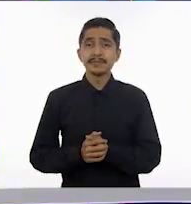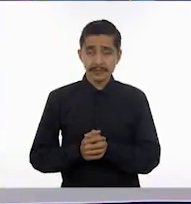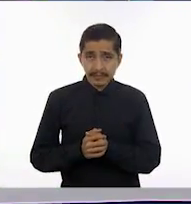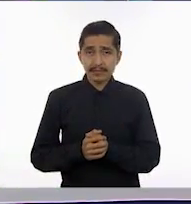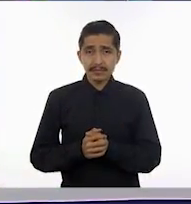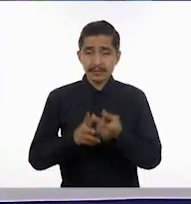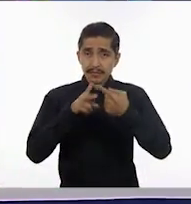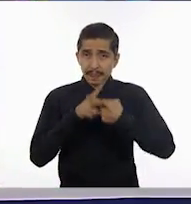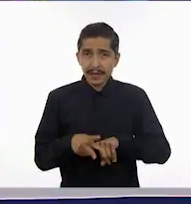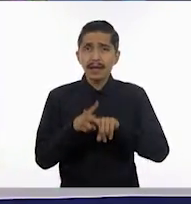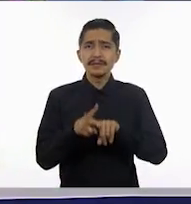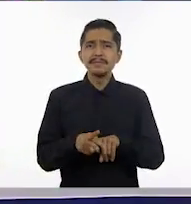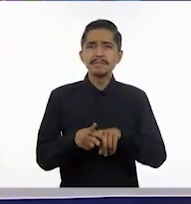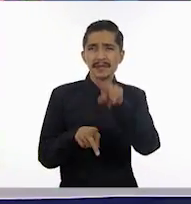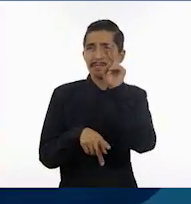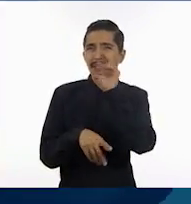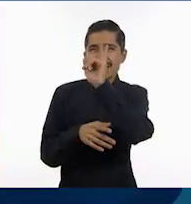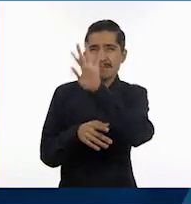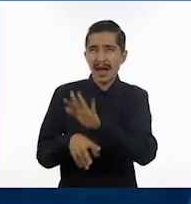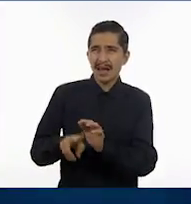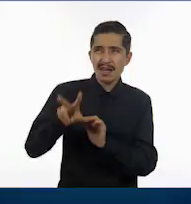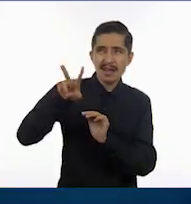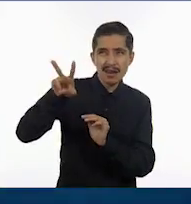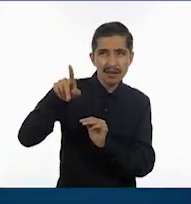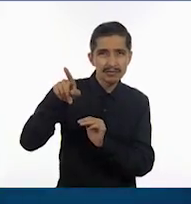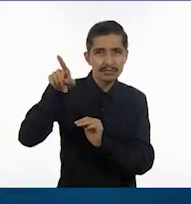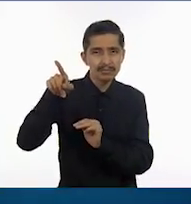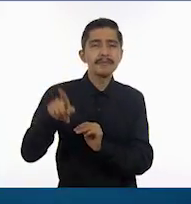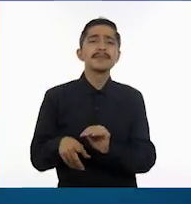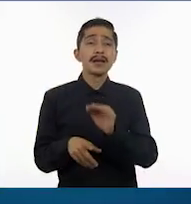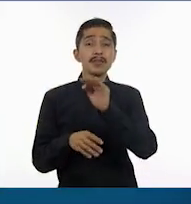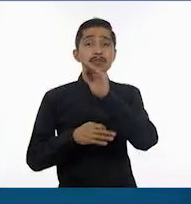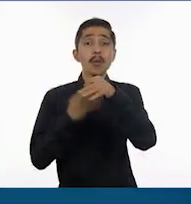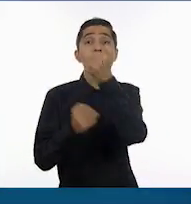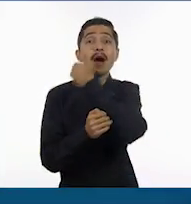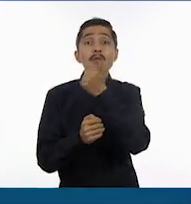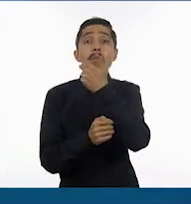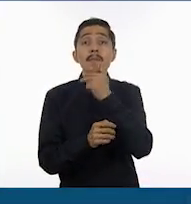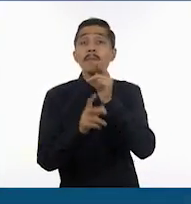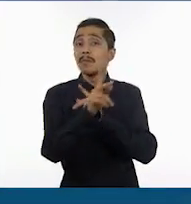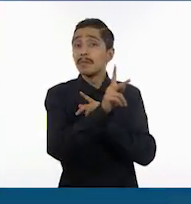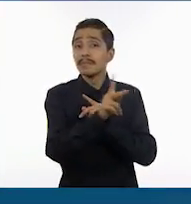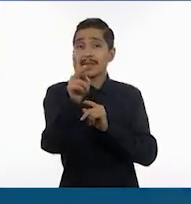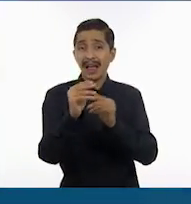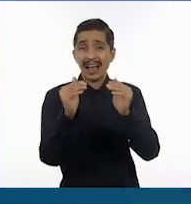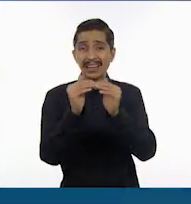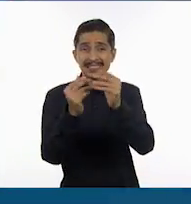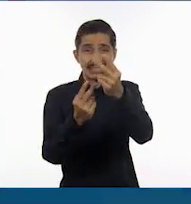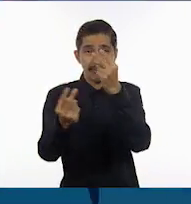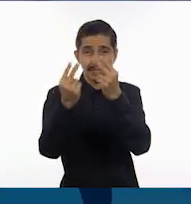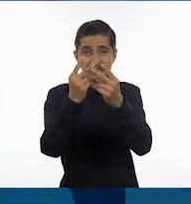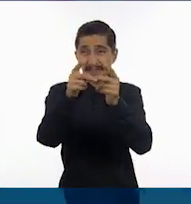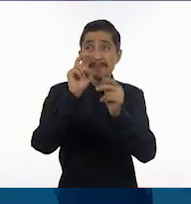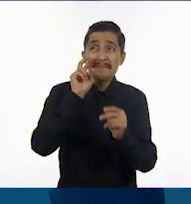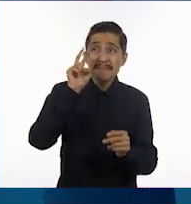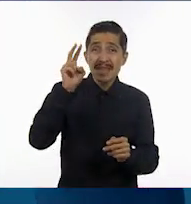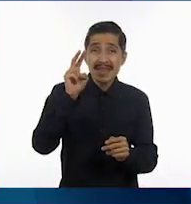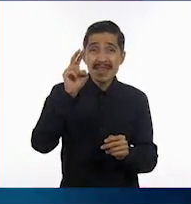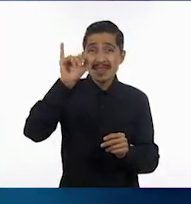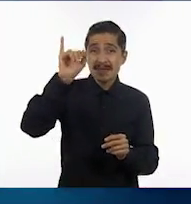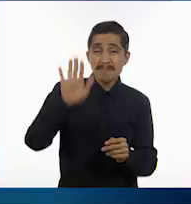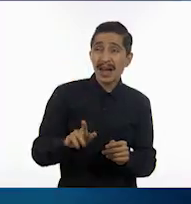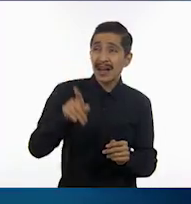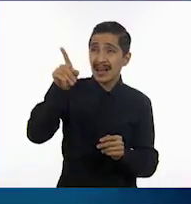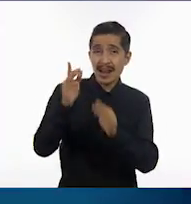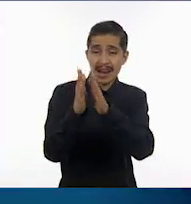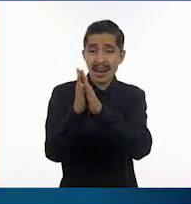Vamos a empezar observando la siguiente imagen. A todos los alumnos y las alumnas que nos acompañan desde casa, les pedimos que vean la imagen que está en su libro